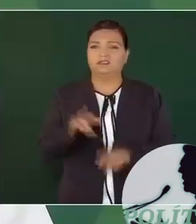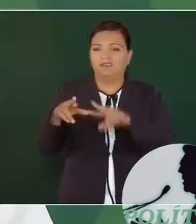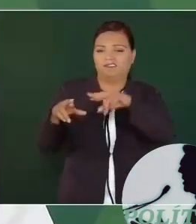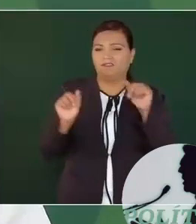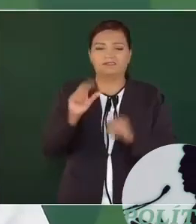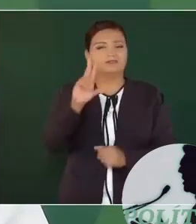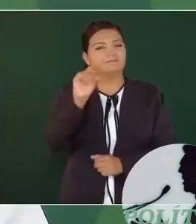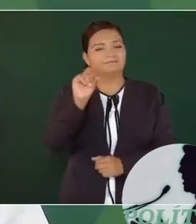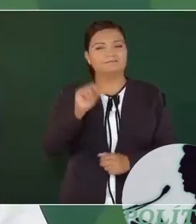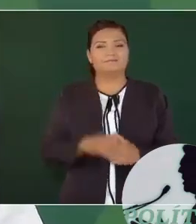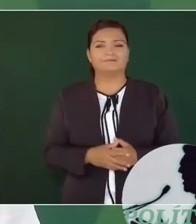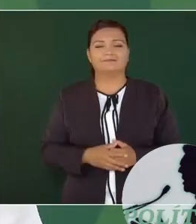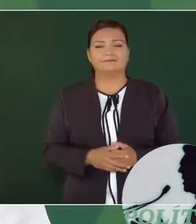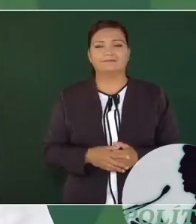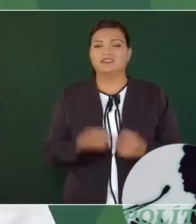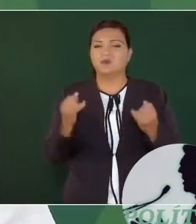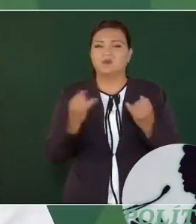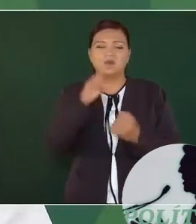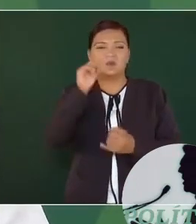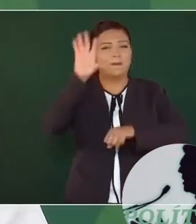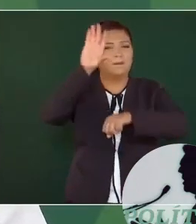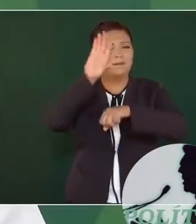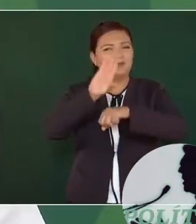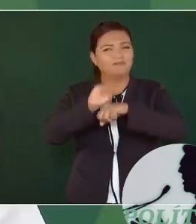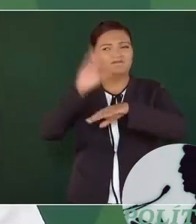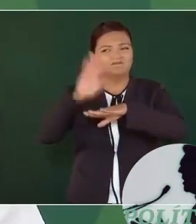ladrón, y que tampoco permita